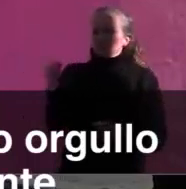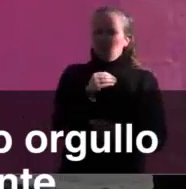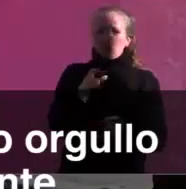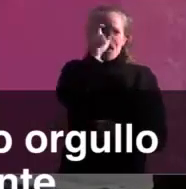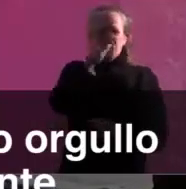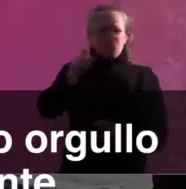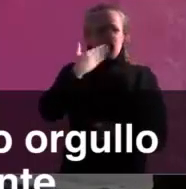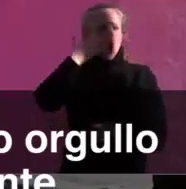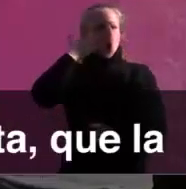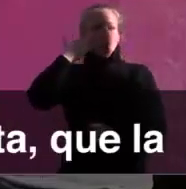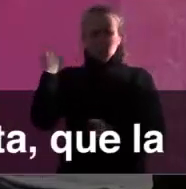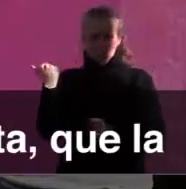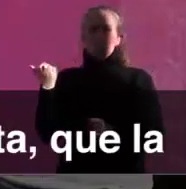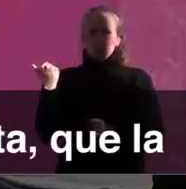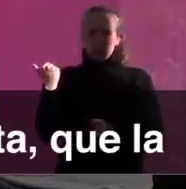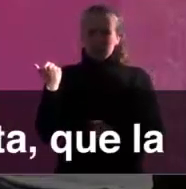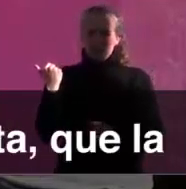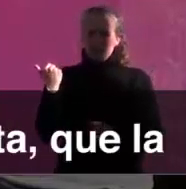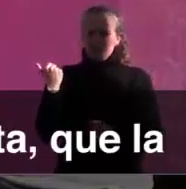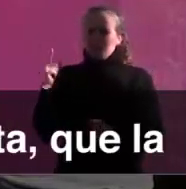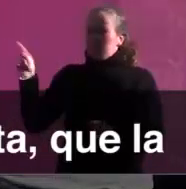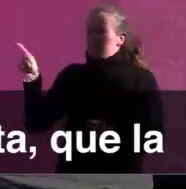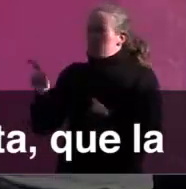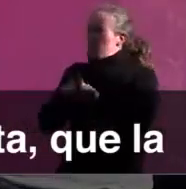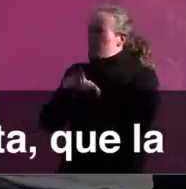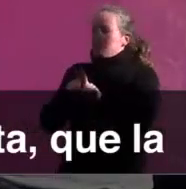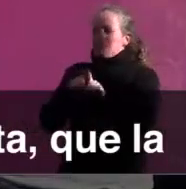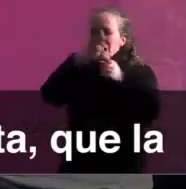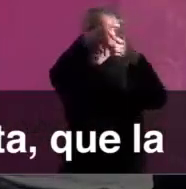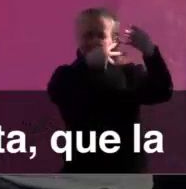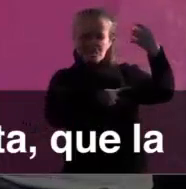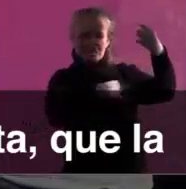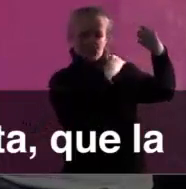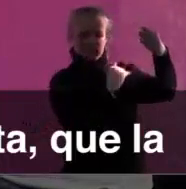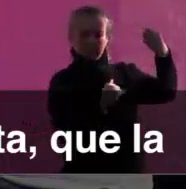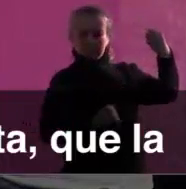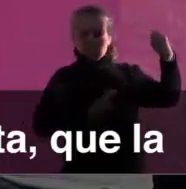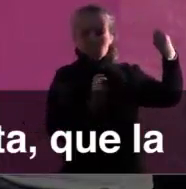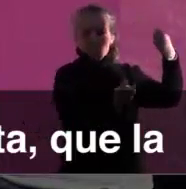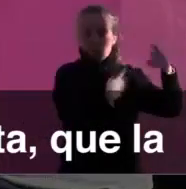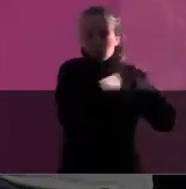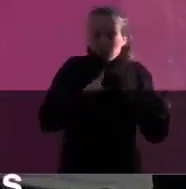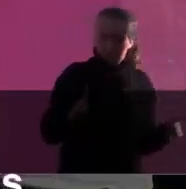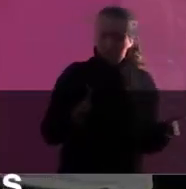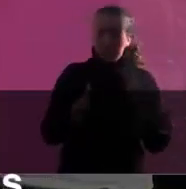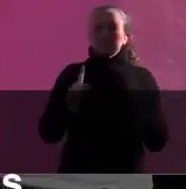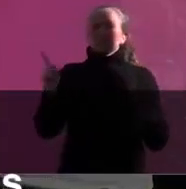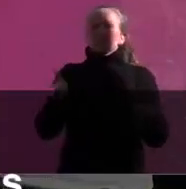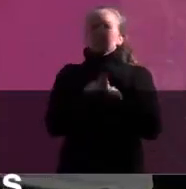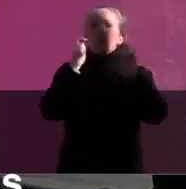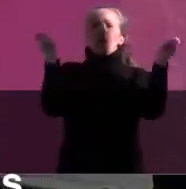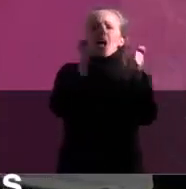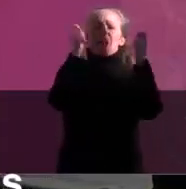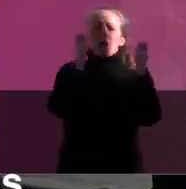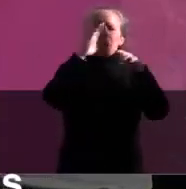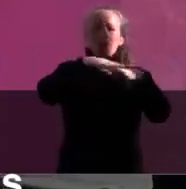decir que no se habla habitualmente, que están en otras posiciones al final de la lista, que la hemos sacado con una campaña que hemos llenado toda la